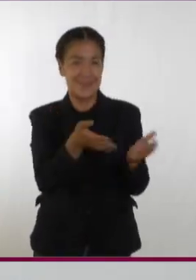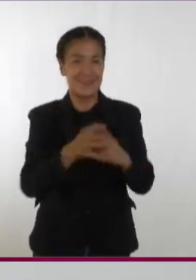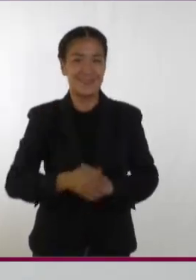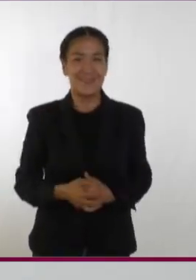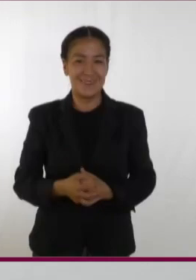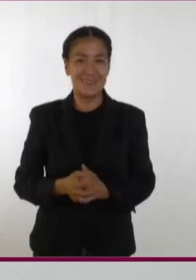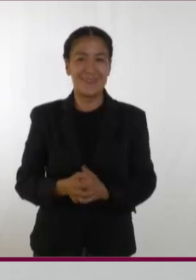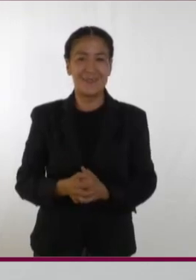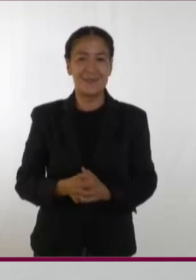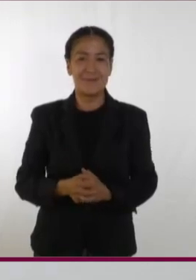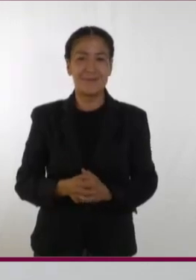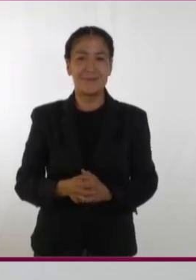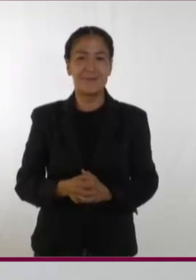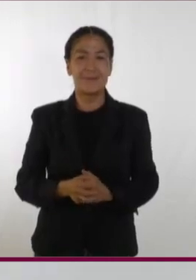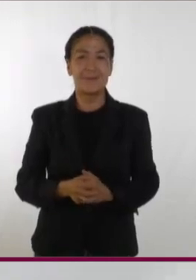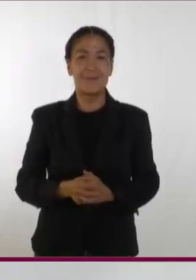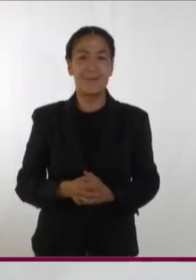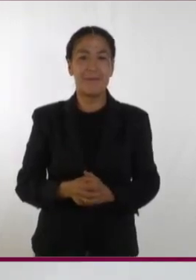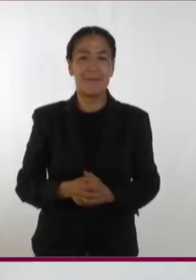pude. A ver.